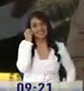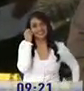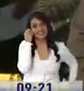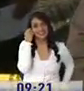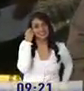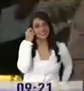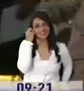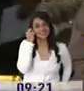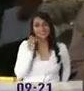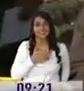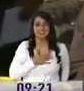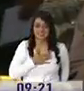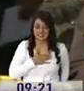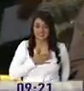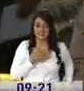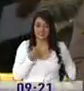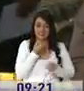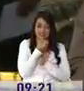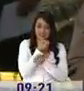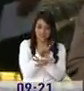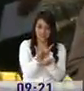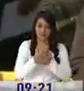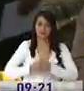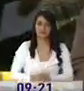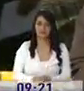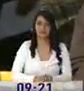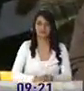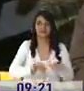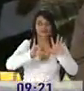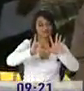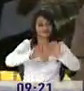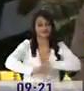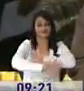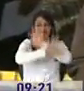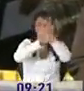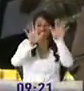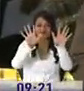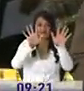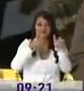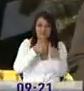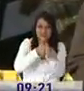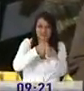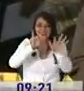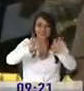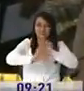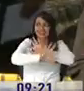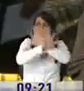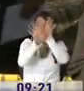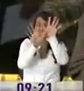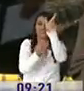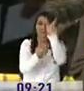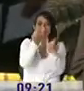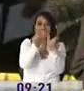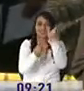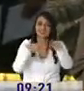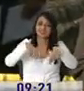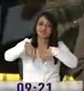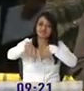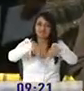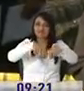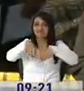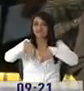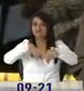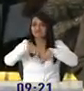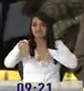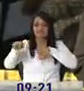que comunicarles que a partir de las 6 de la mañana cerca de las 6 de la mañana personas que transitaban por el lugar